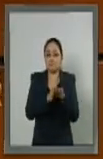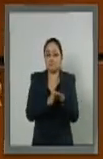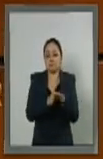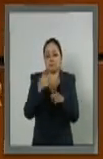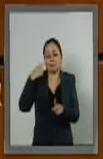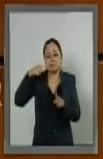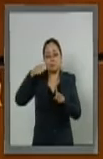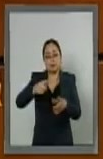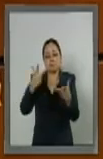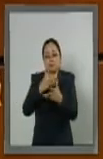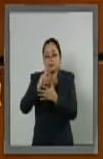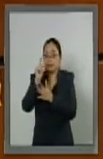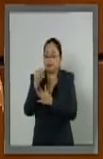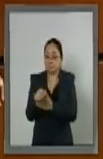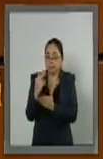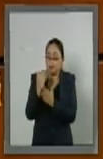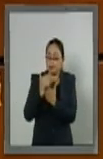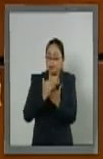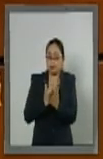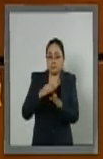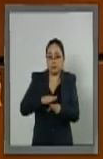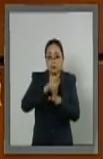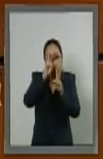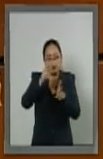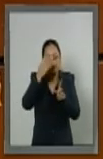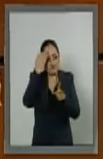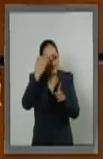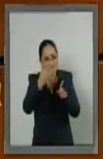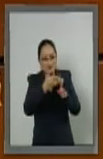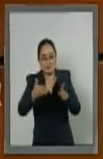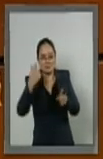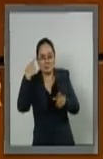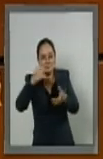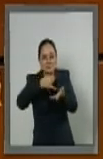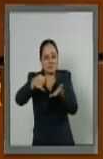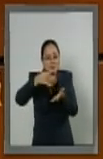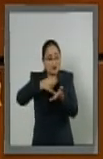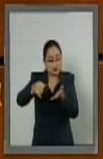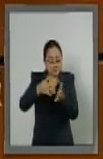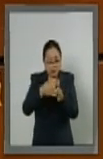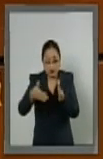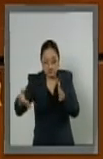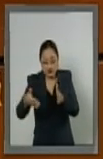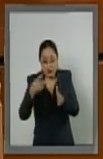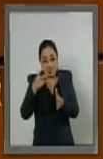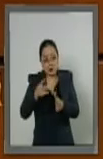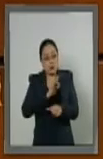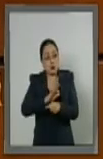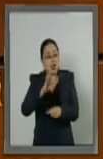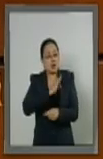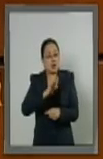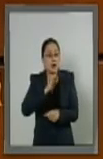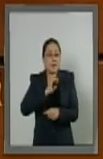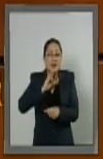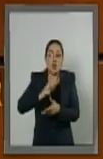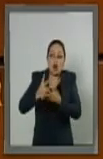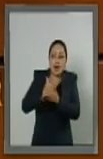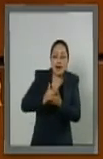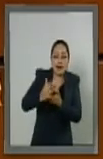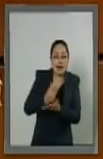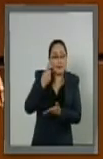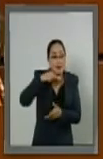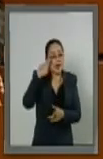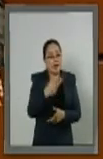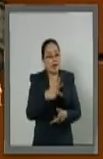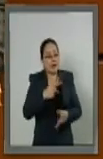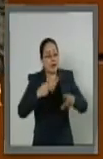la planeación de los ciclos agrícolas y sobre todo que esto nos dé mayores dividendos a los pequeños